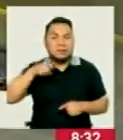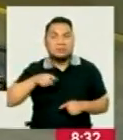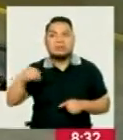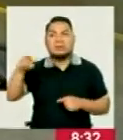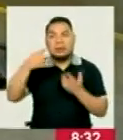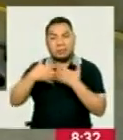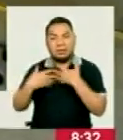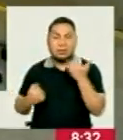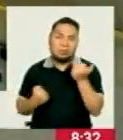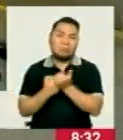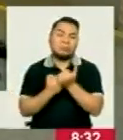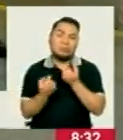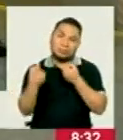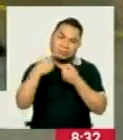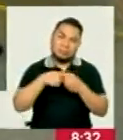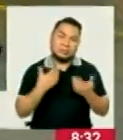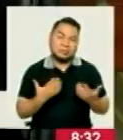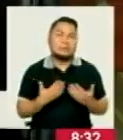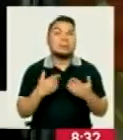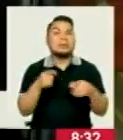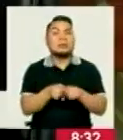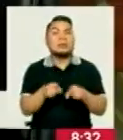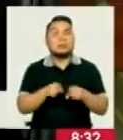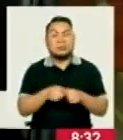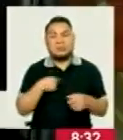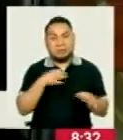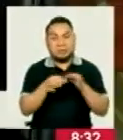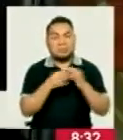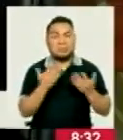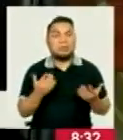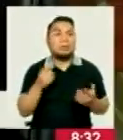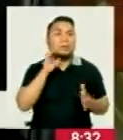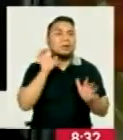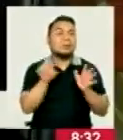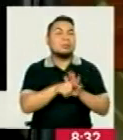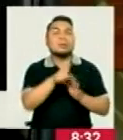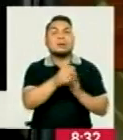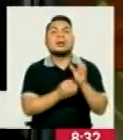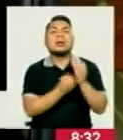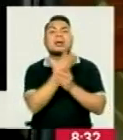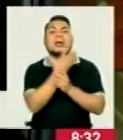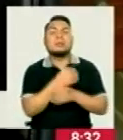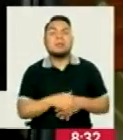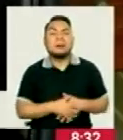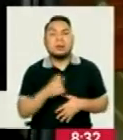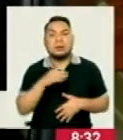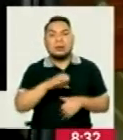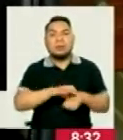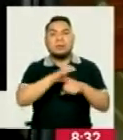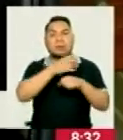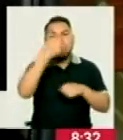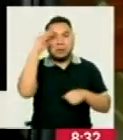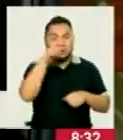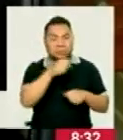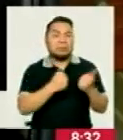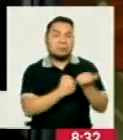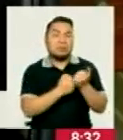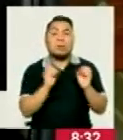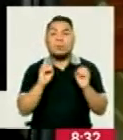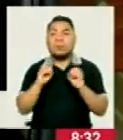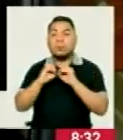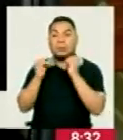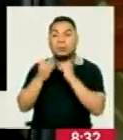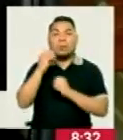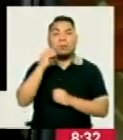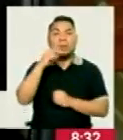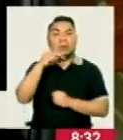sumen esfuerzos, ¿no? Como ya te explicaba, también se ha hecho presente, por ejemplo, en Arequipa, el Club de Leones, ONGs también que